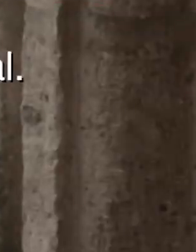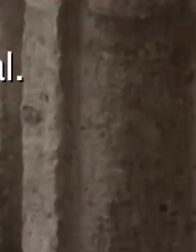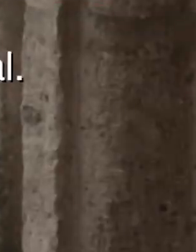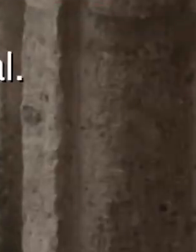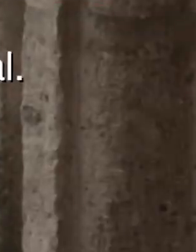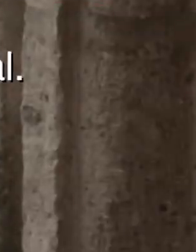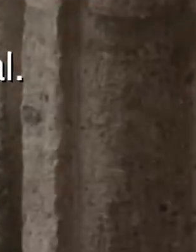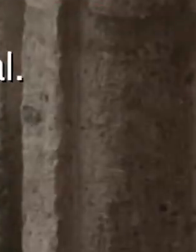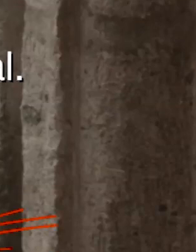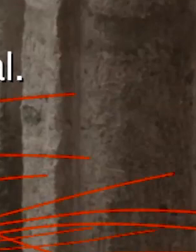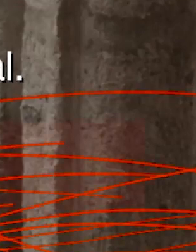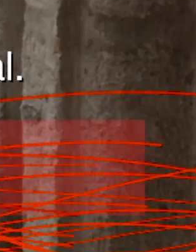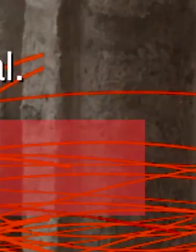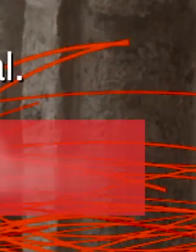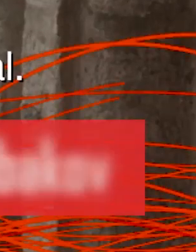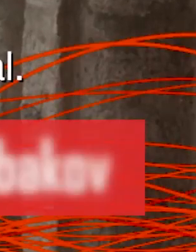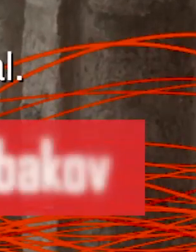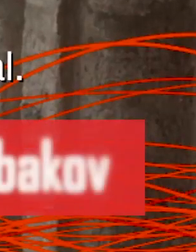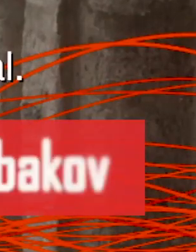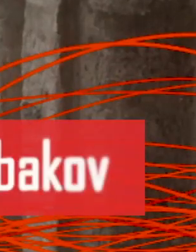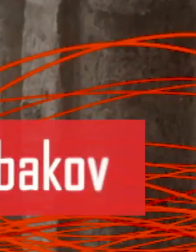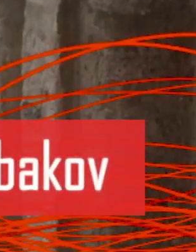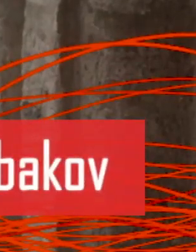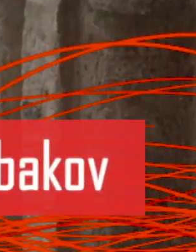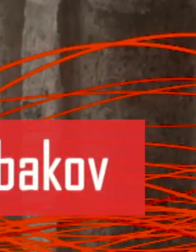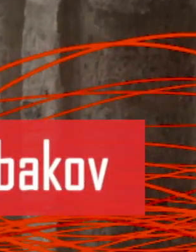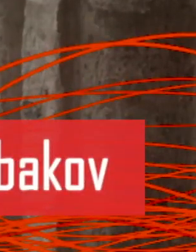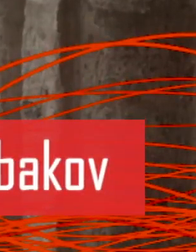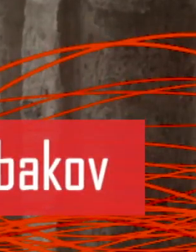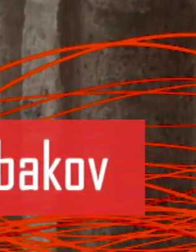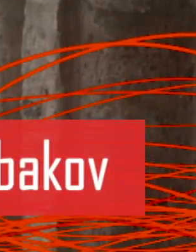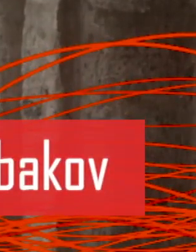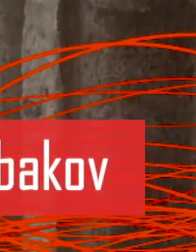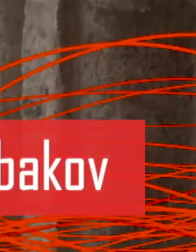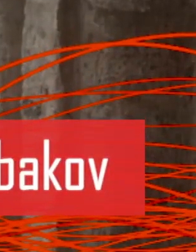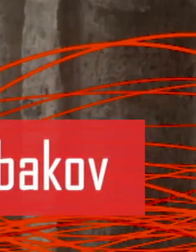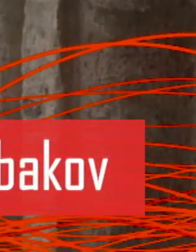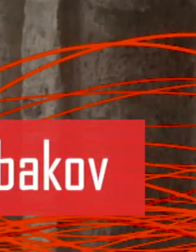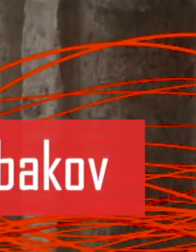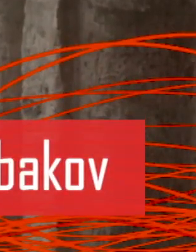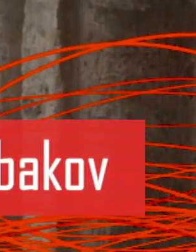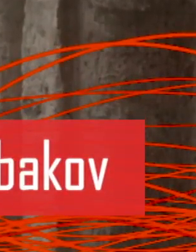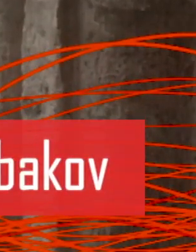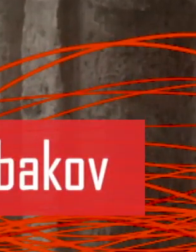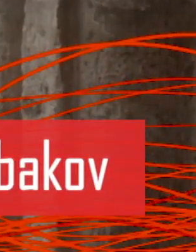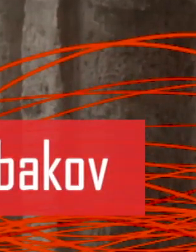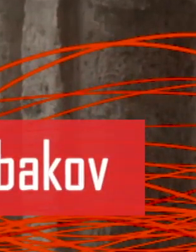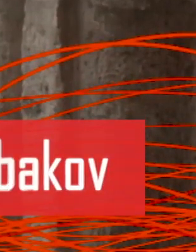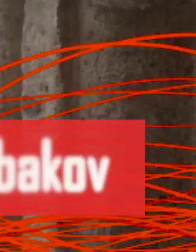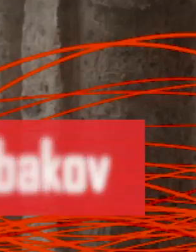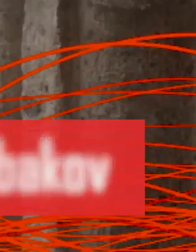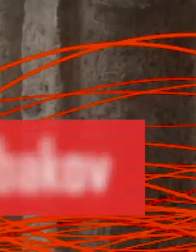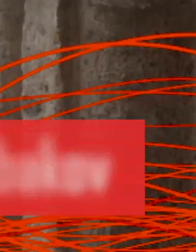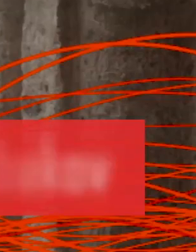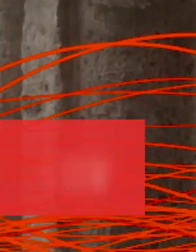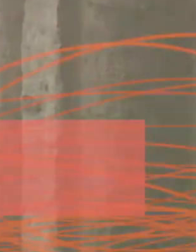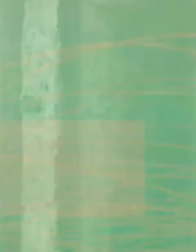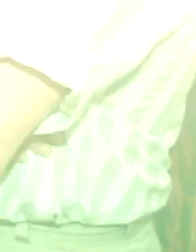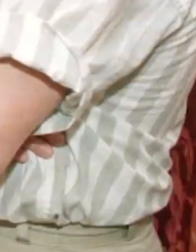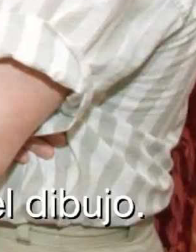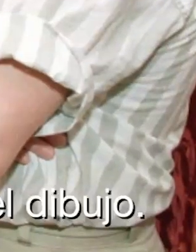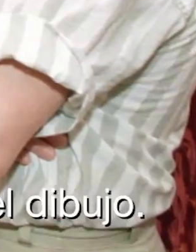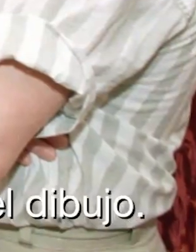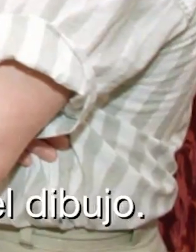I'm not an artist by education, I'm a musician. And it's a very, very classical education. Ilya is an artist from the age of